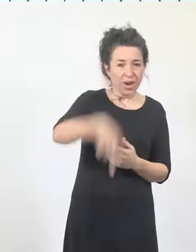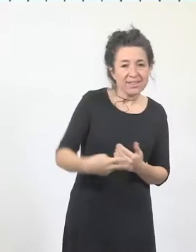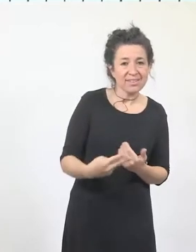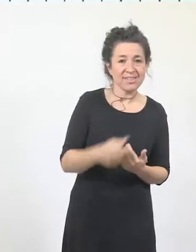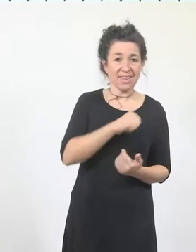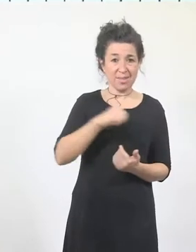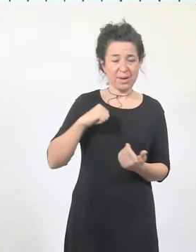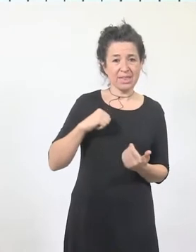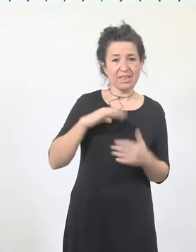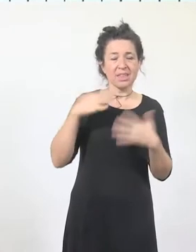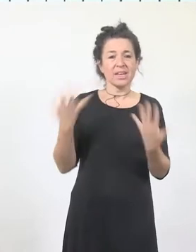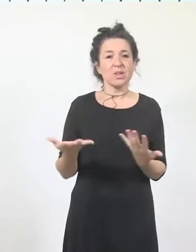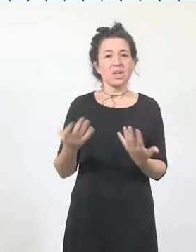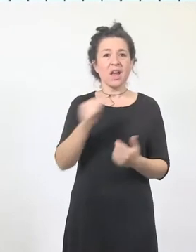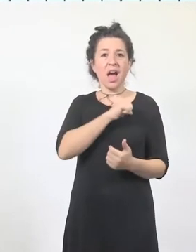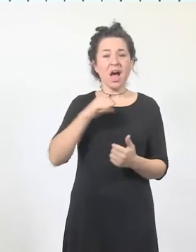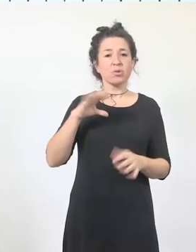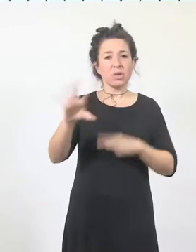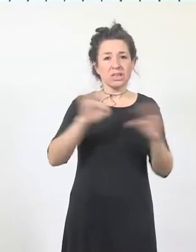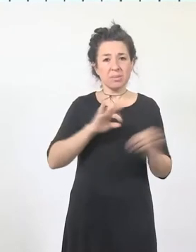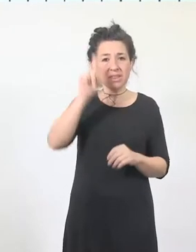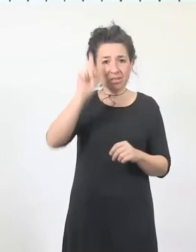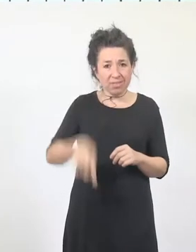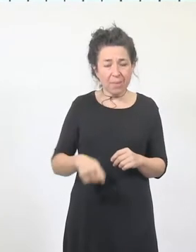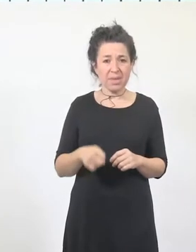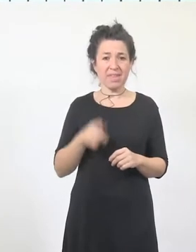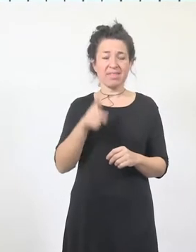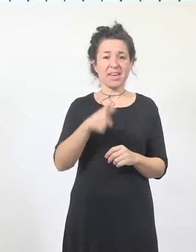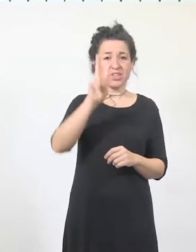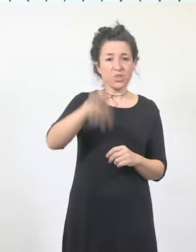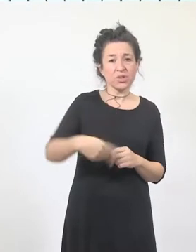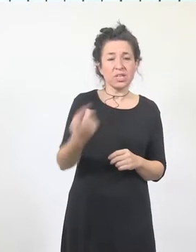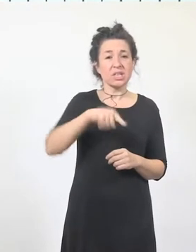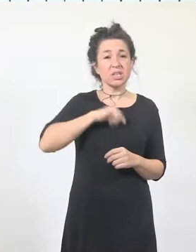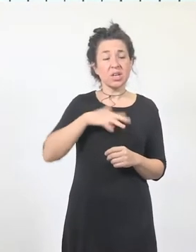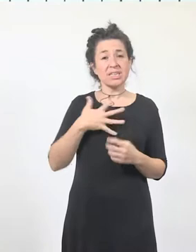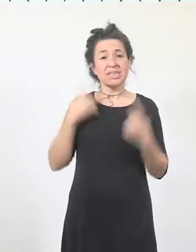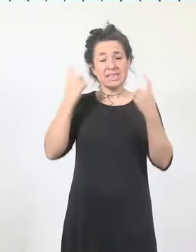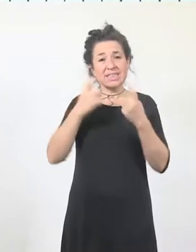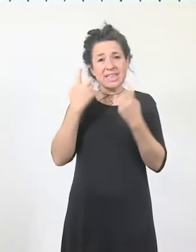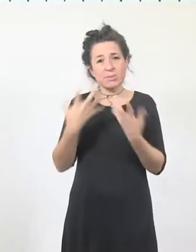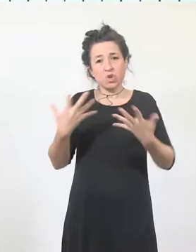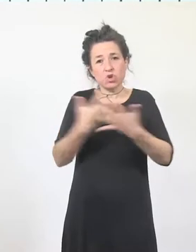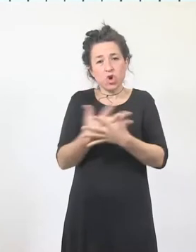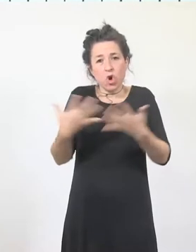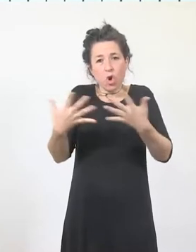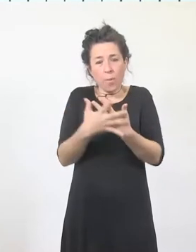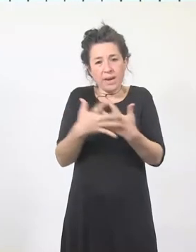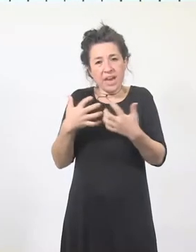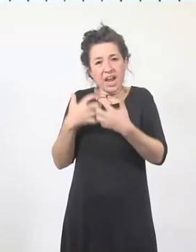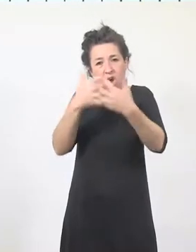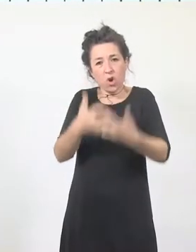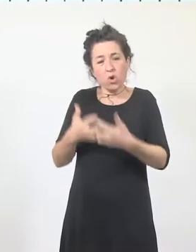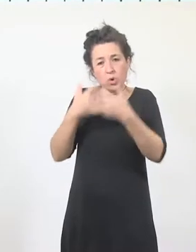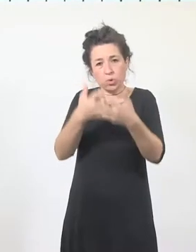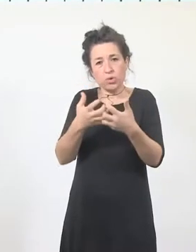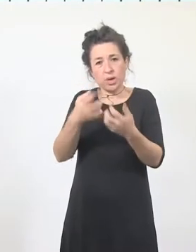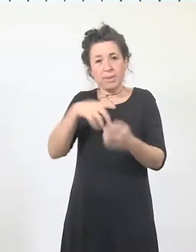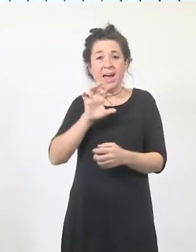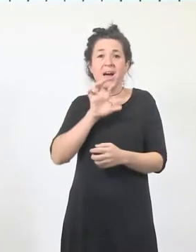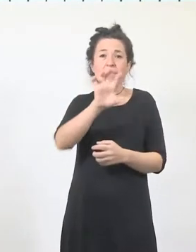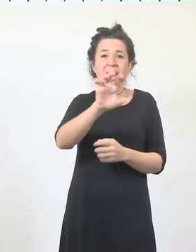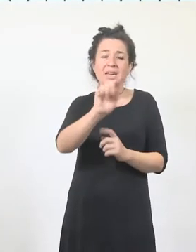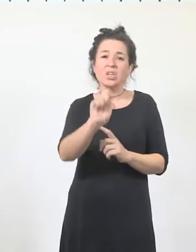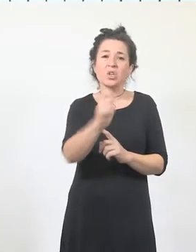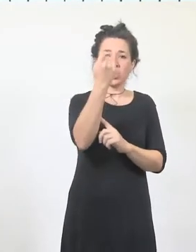Entonces luchamos por nuestros derechos e intentamos combinar lo que es la lucha para conseguir el país con la